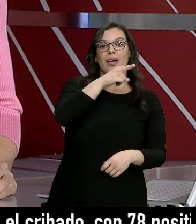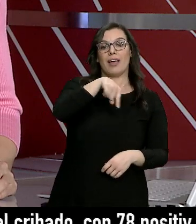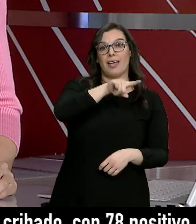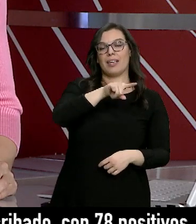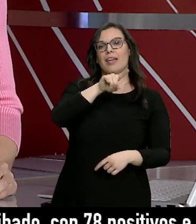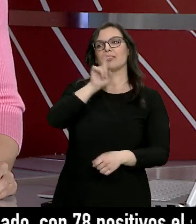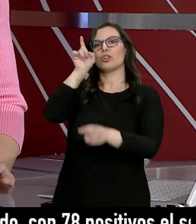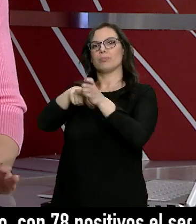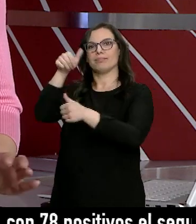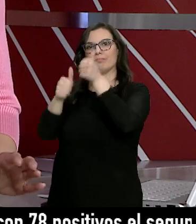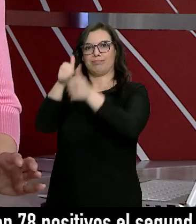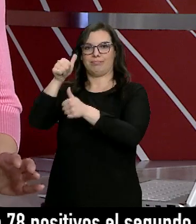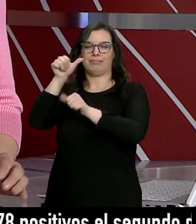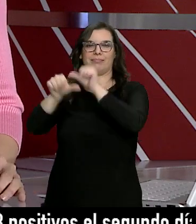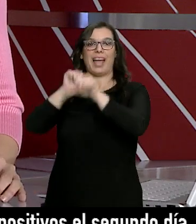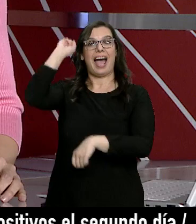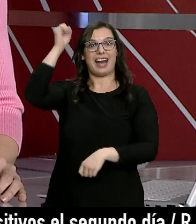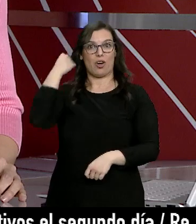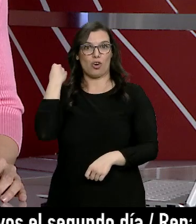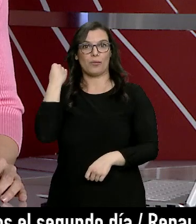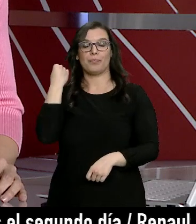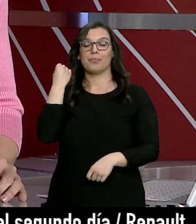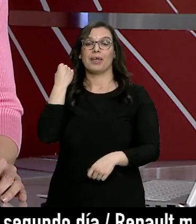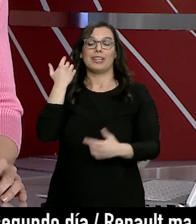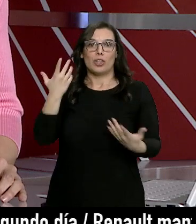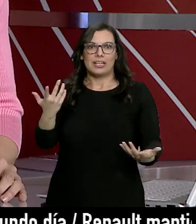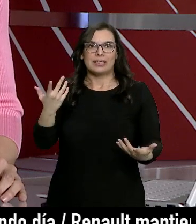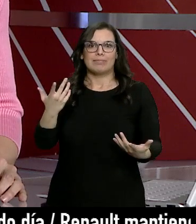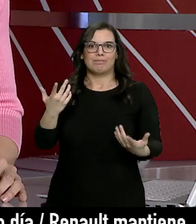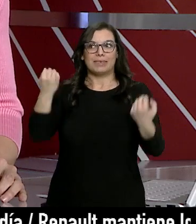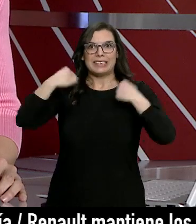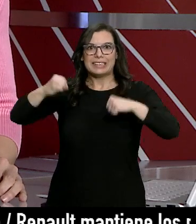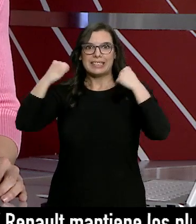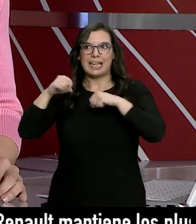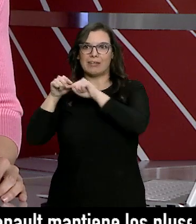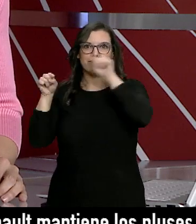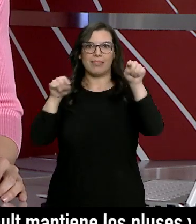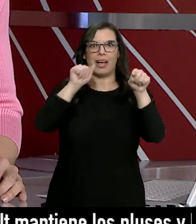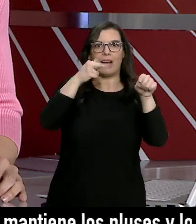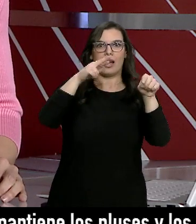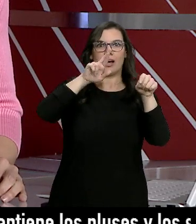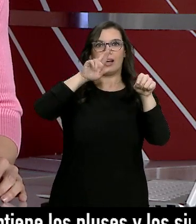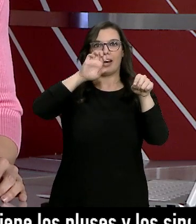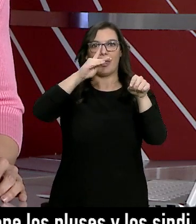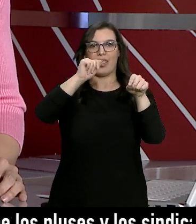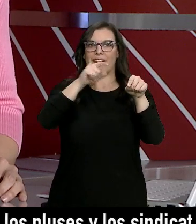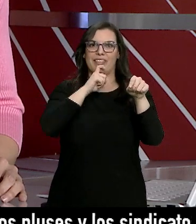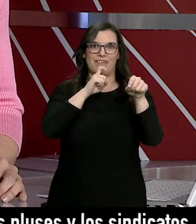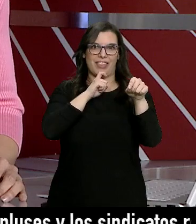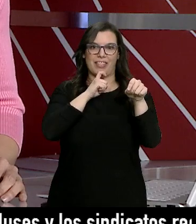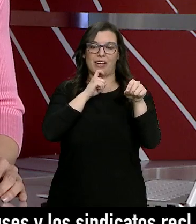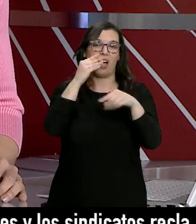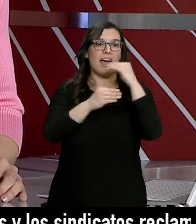División Nacional de Aragón. Prácticamente todas son de allí y claro, es difícil entrenar en Ágreda, solo lo hacen un día a la semana.